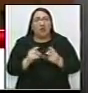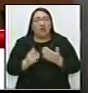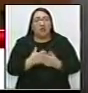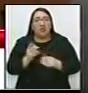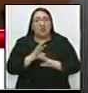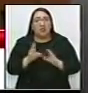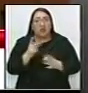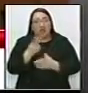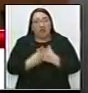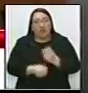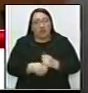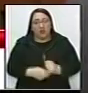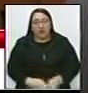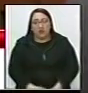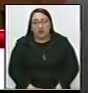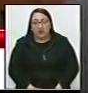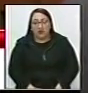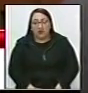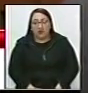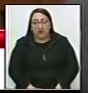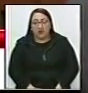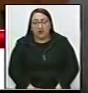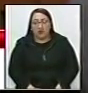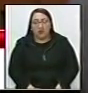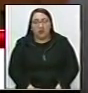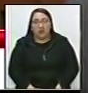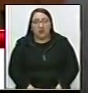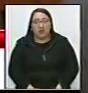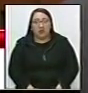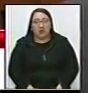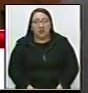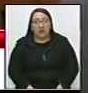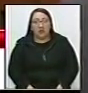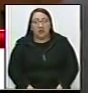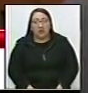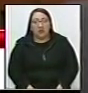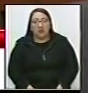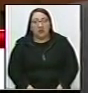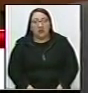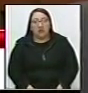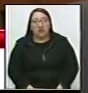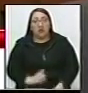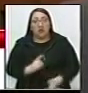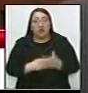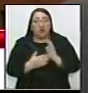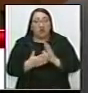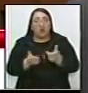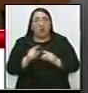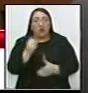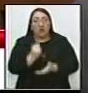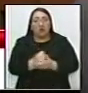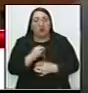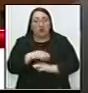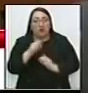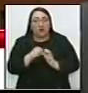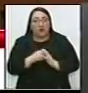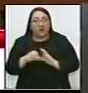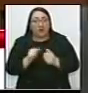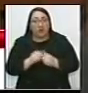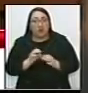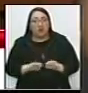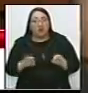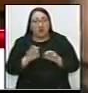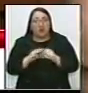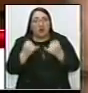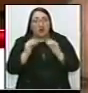que la confianza se está votando antes de los proyectos, para demostrar que cuando aprobemos los proyectos lo haremos con la máxima de